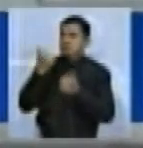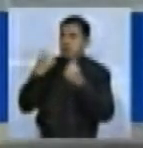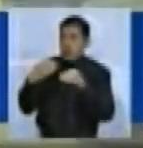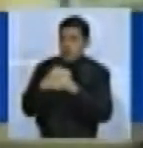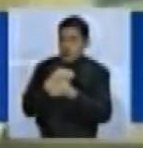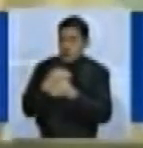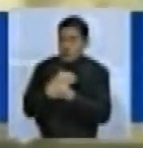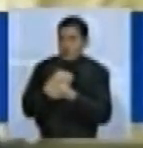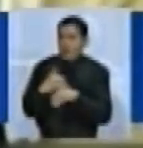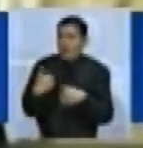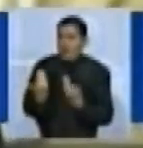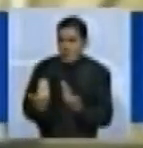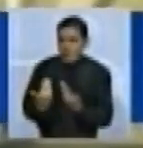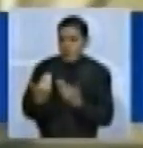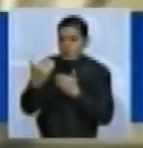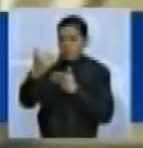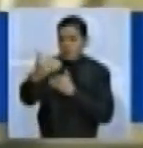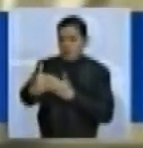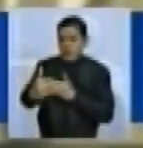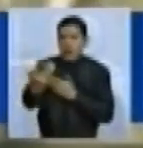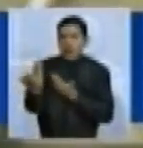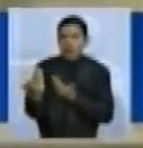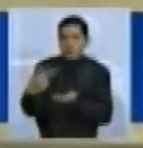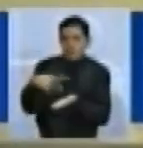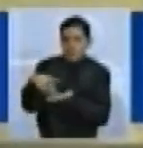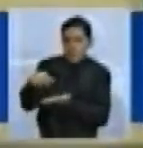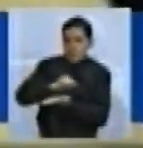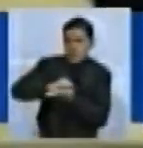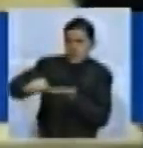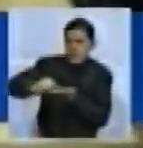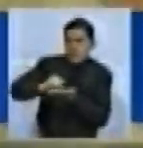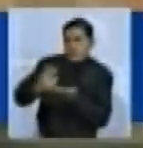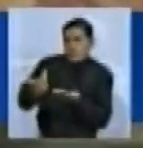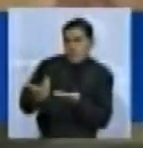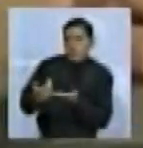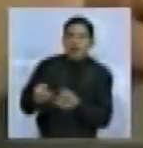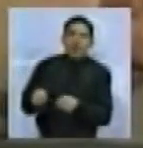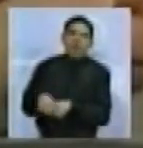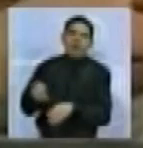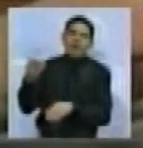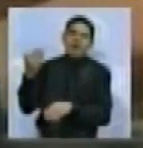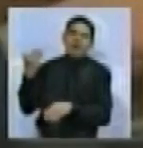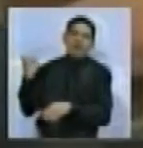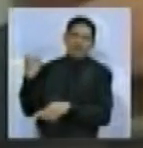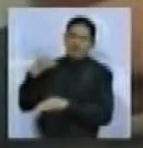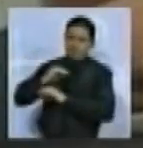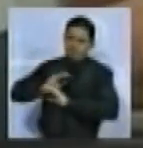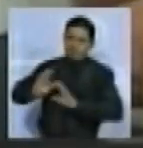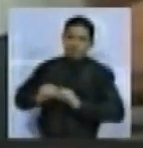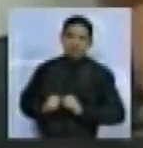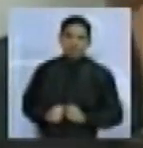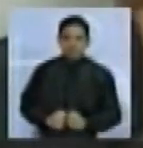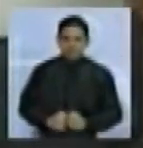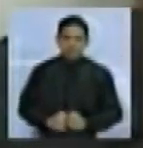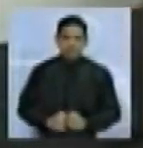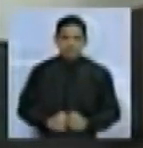los intereses para el periodo de gracia en el pago de la tarjeta de crédito se realizará en los mismos términos que se